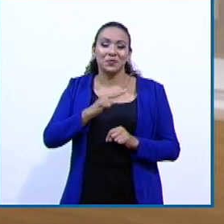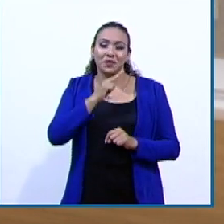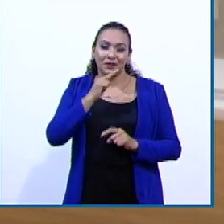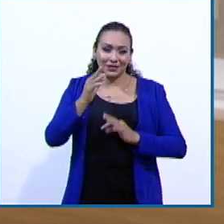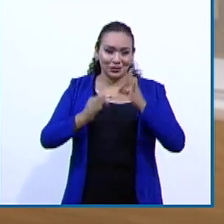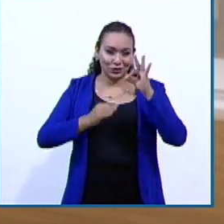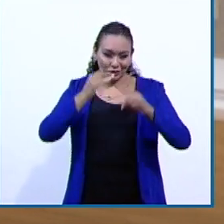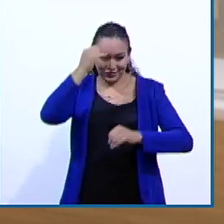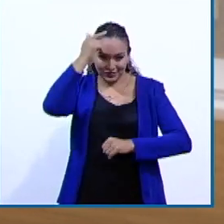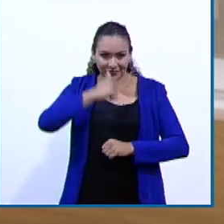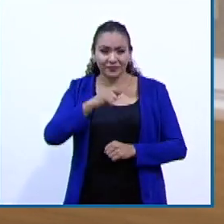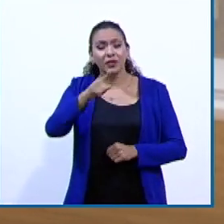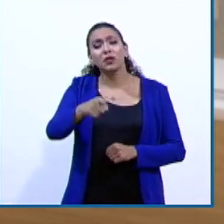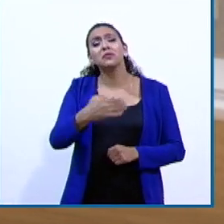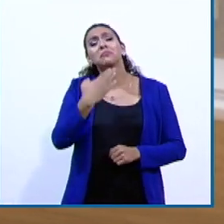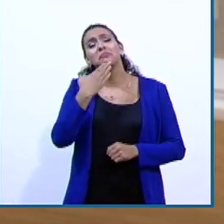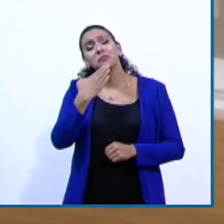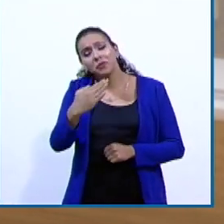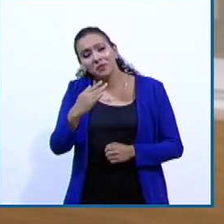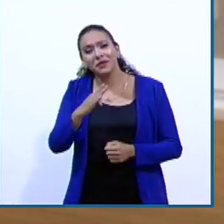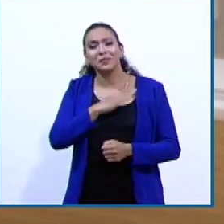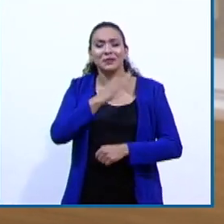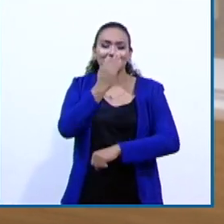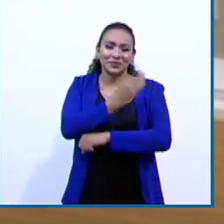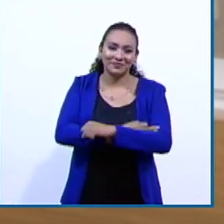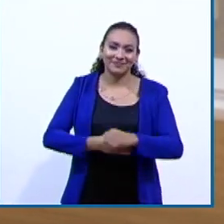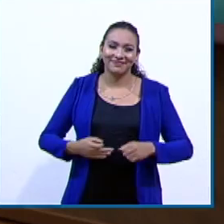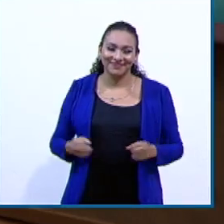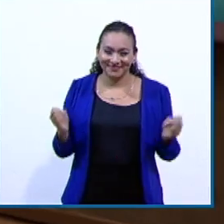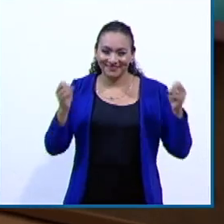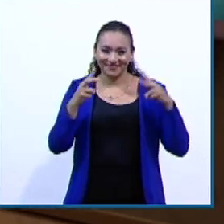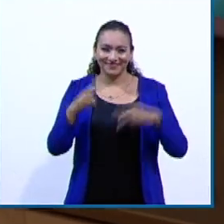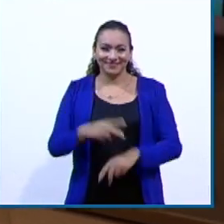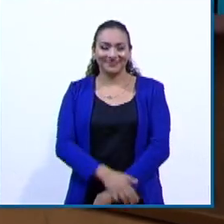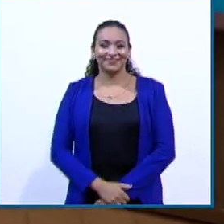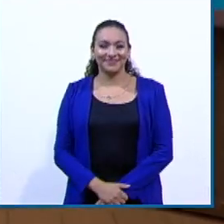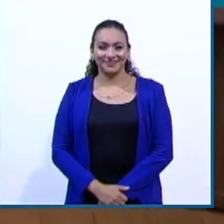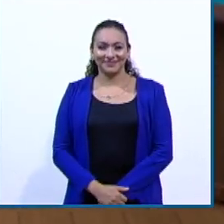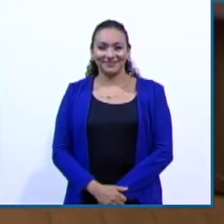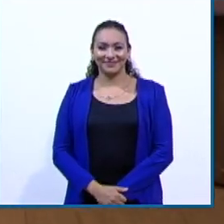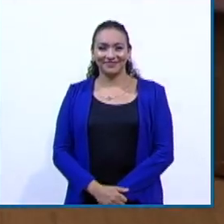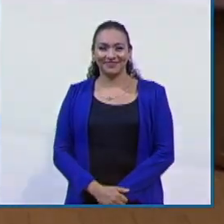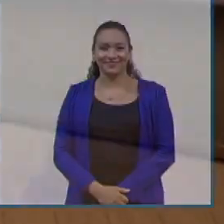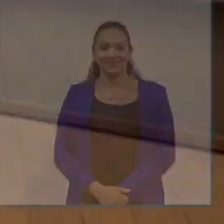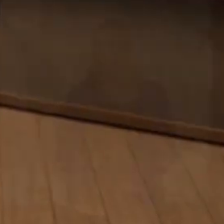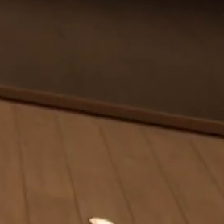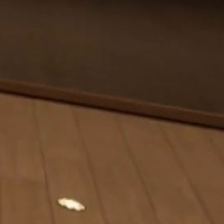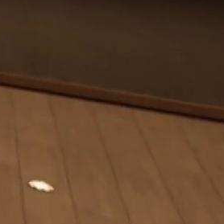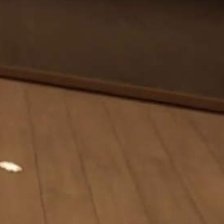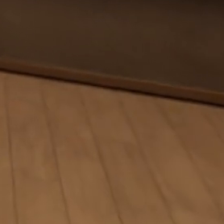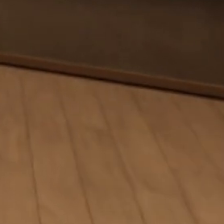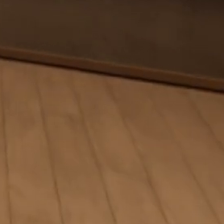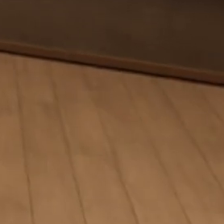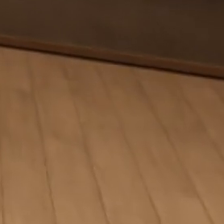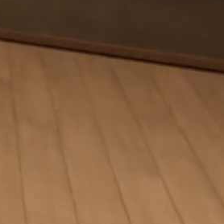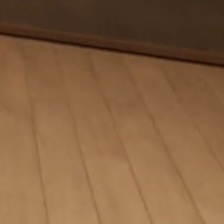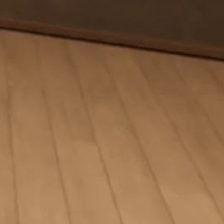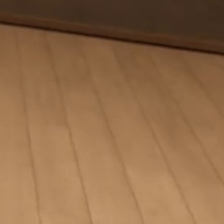Sánchez Cabrera y le deseo que tenga una excelente tarde de jueves. Hasta pronto.